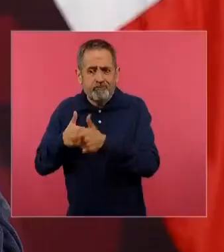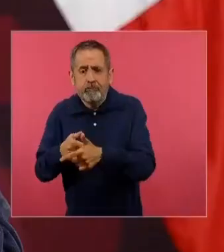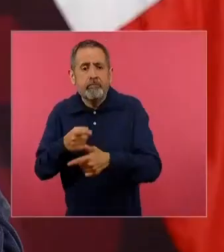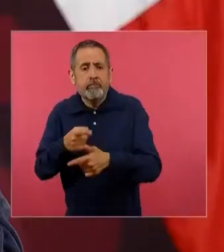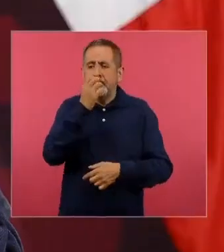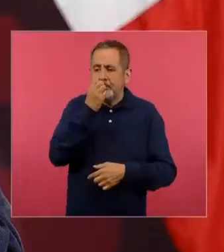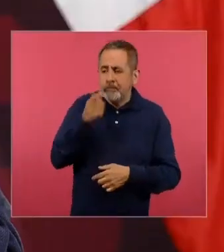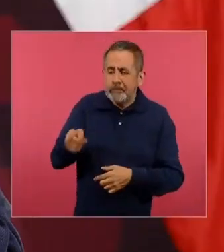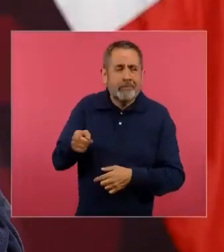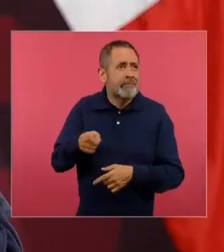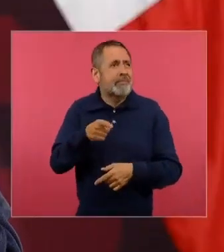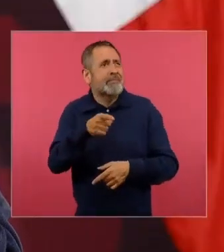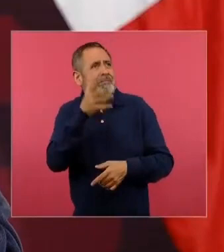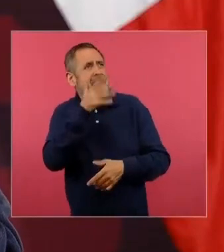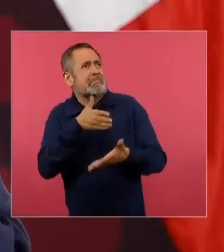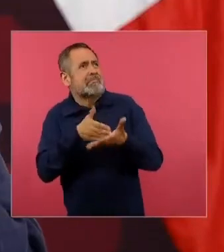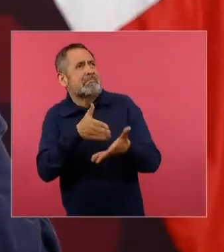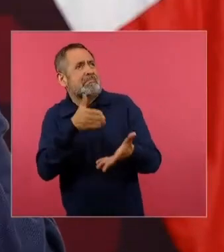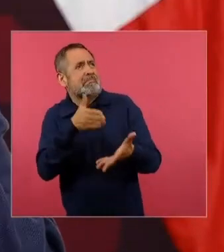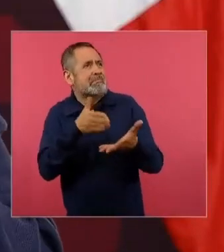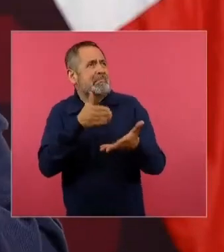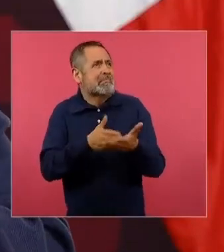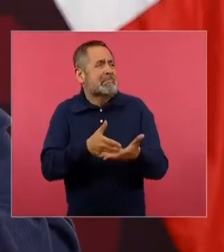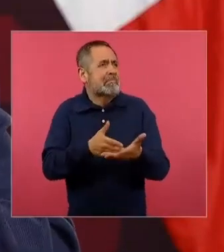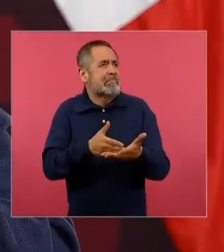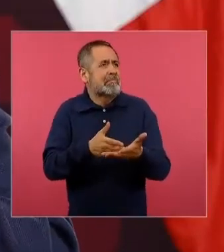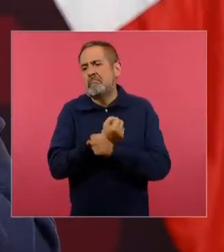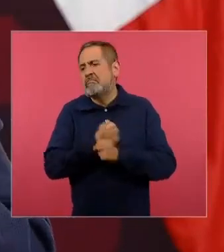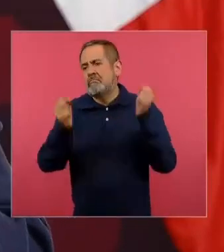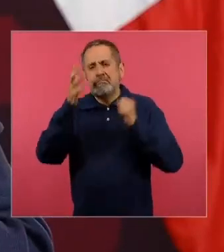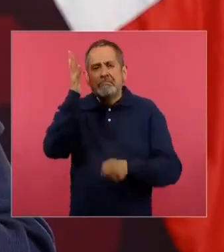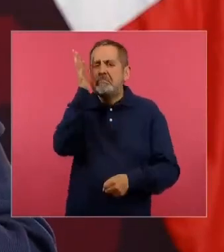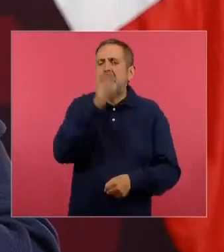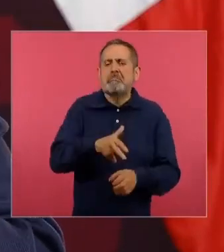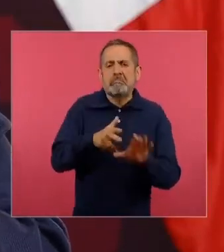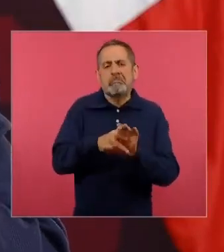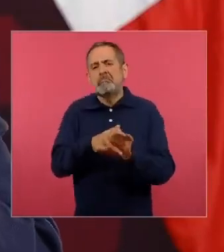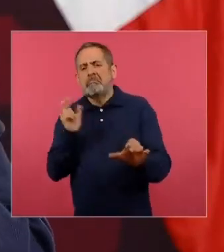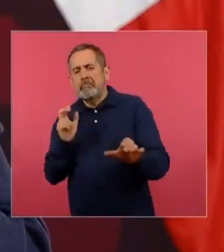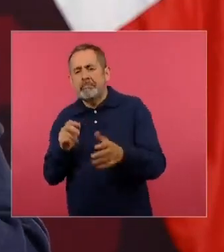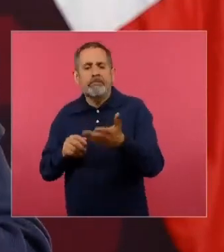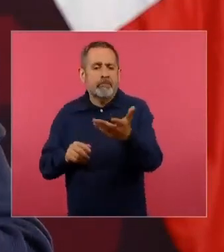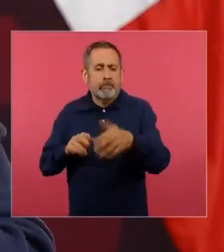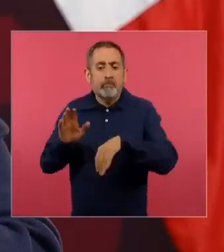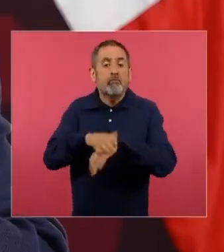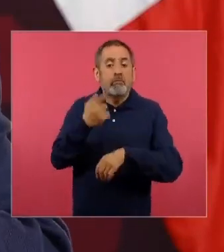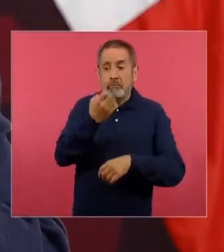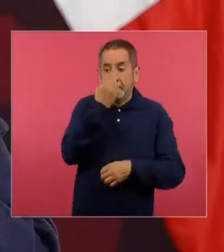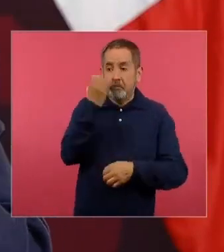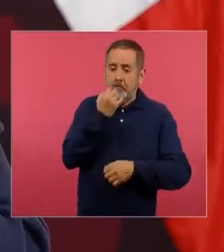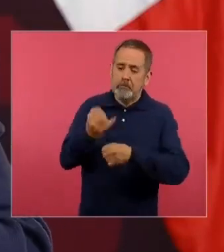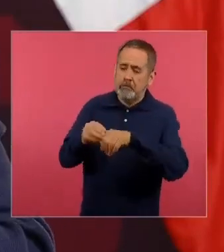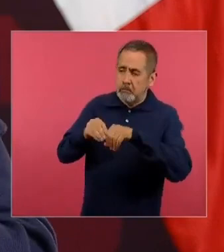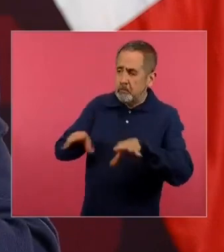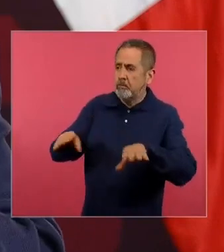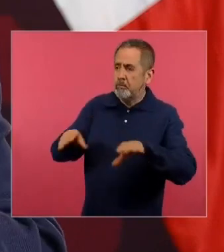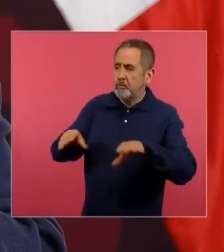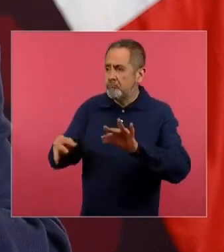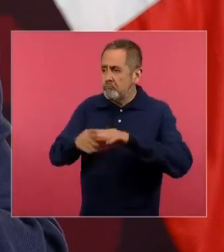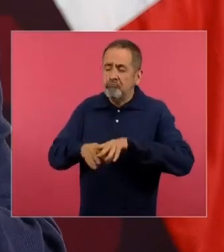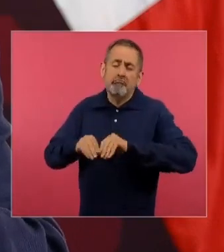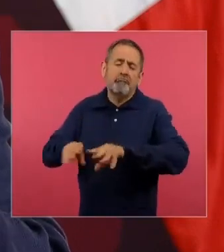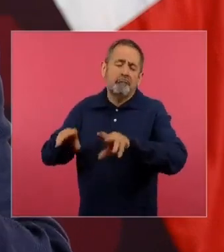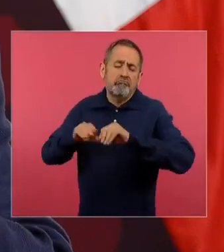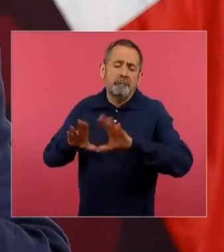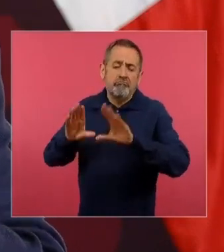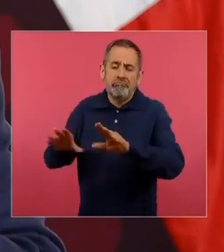estudiantes y los expulsa por presentarles información, contenidos, tareas que